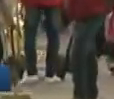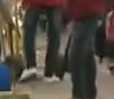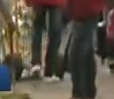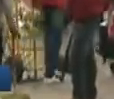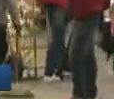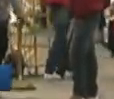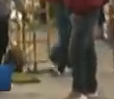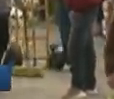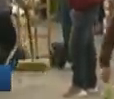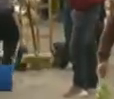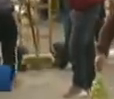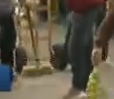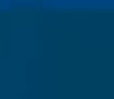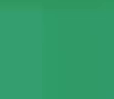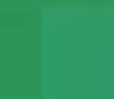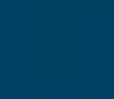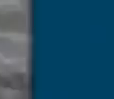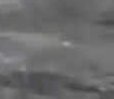excepto en Quito.